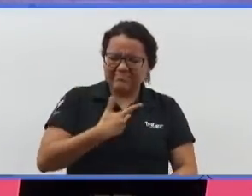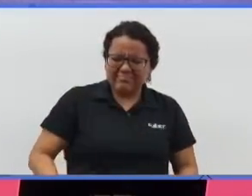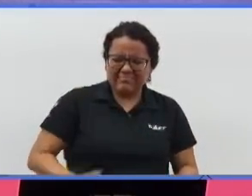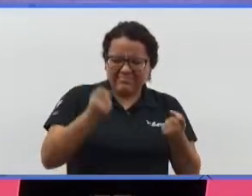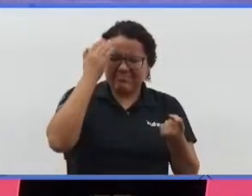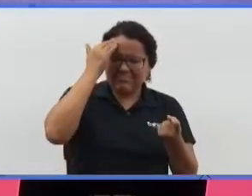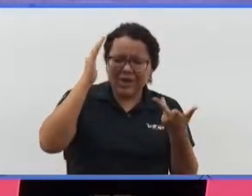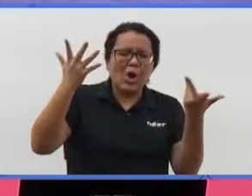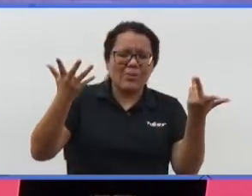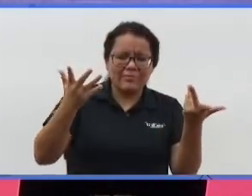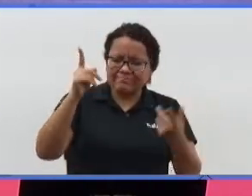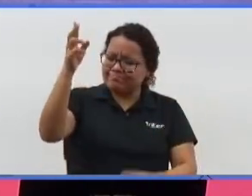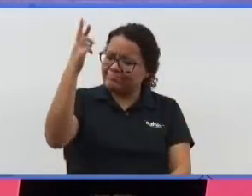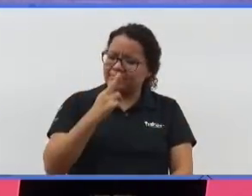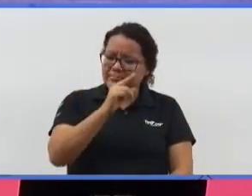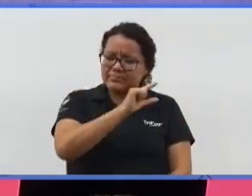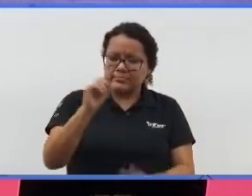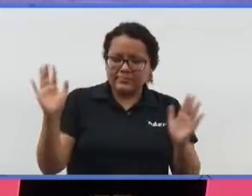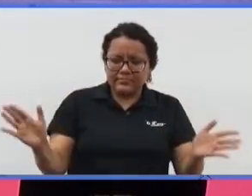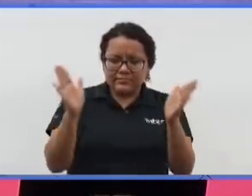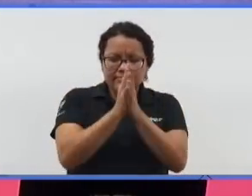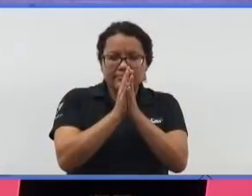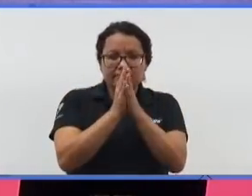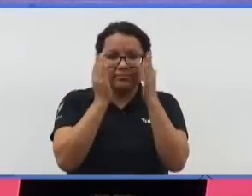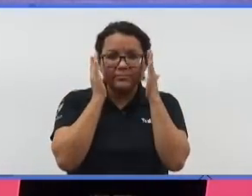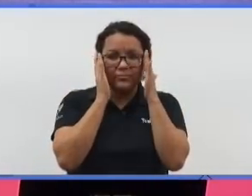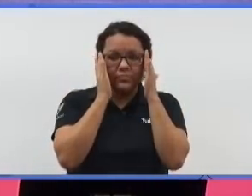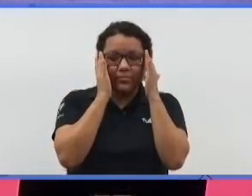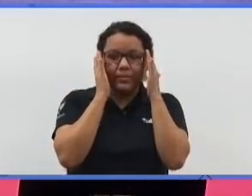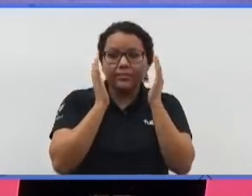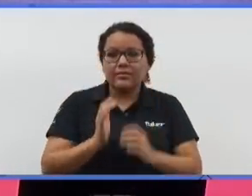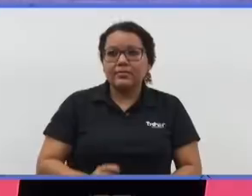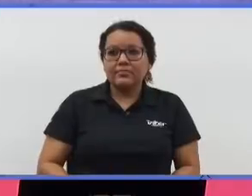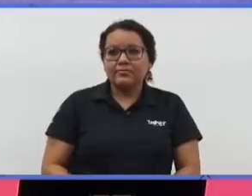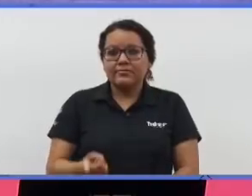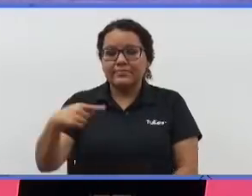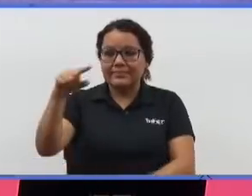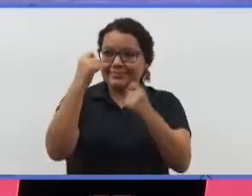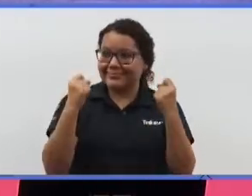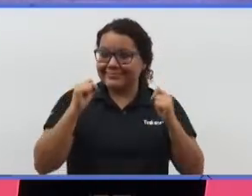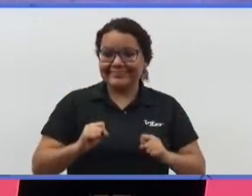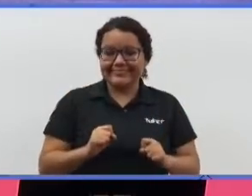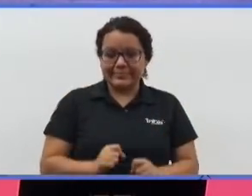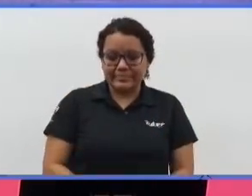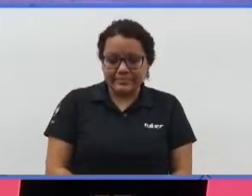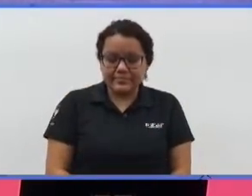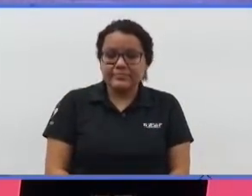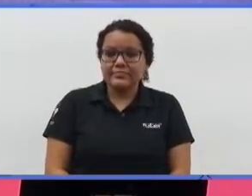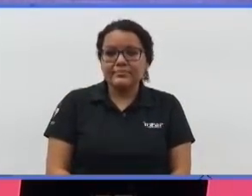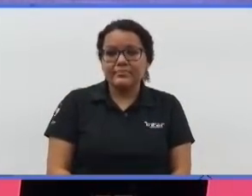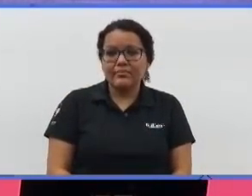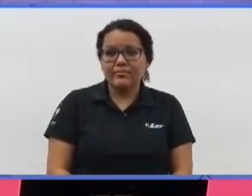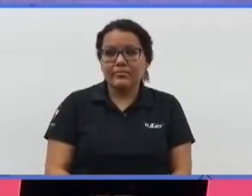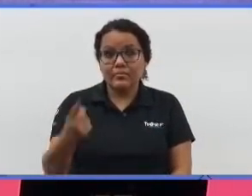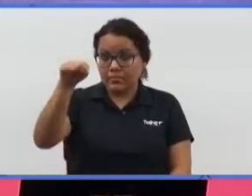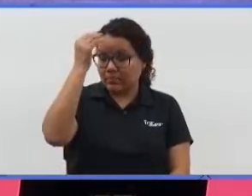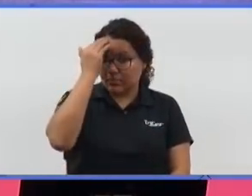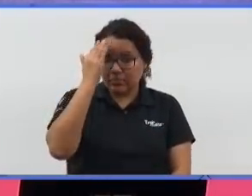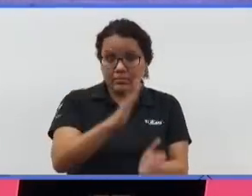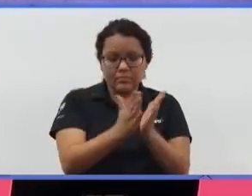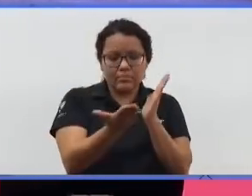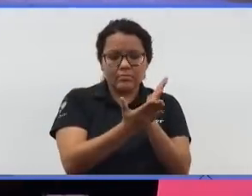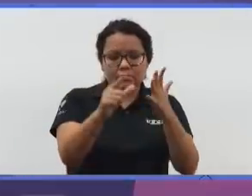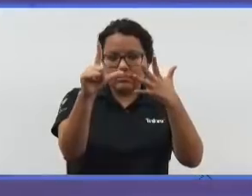en cristo jesús lo pedimos todo y la iglesia dice amén puede sentarse amigos y hermanos la palabra del señor del